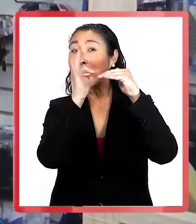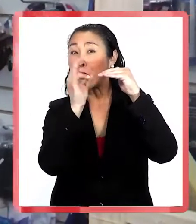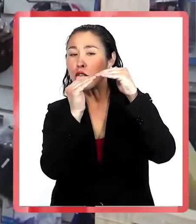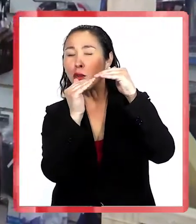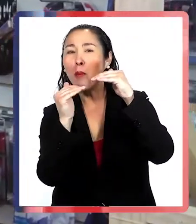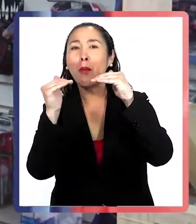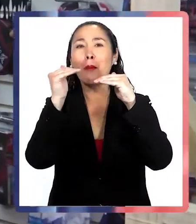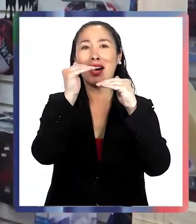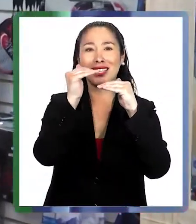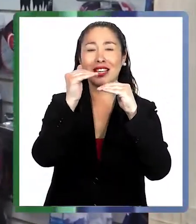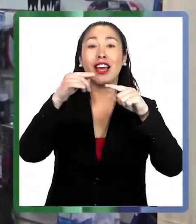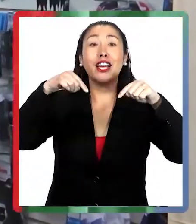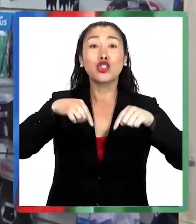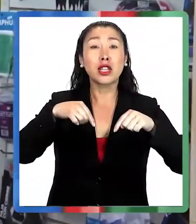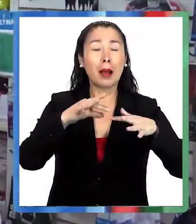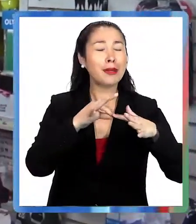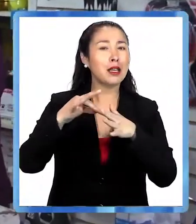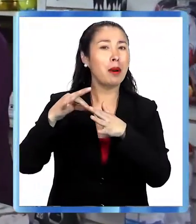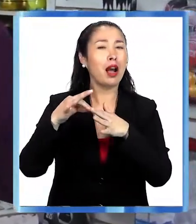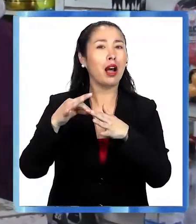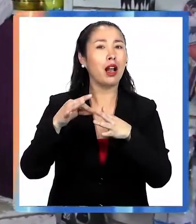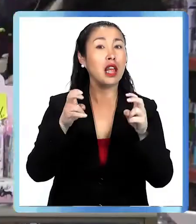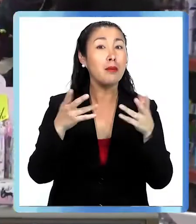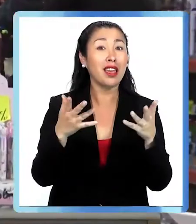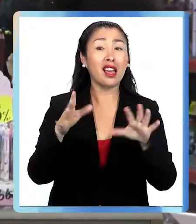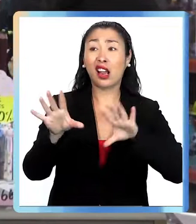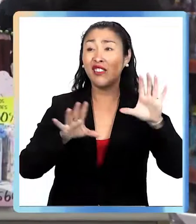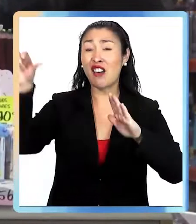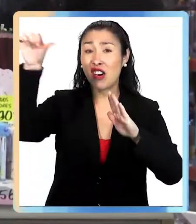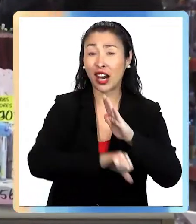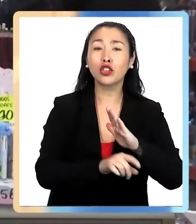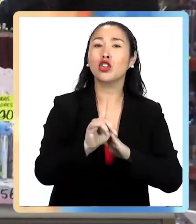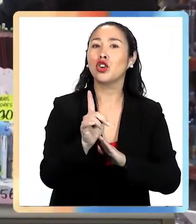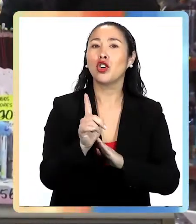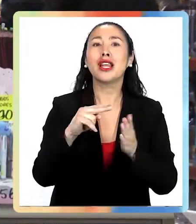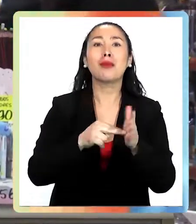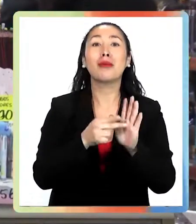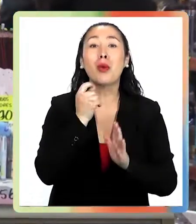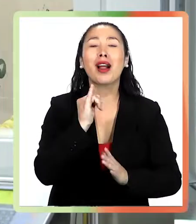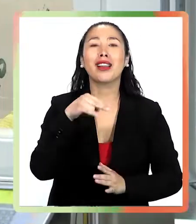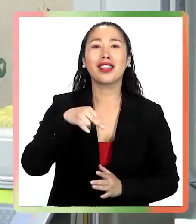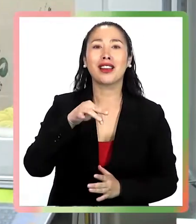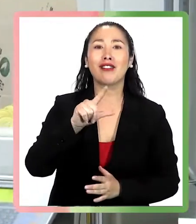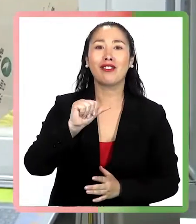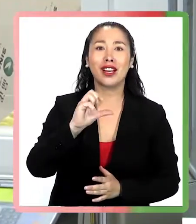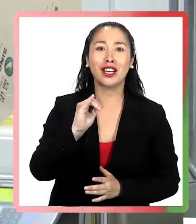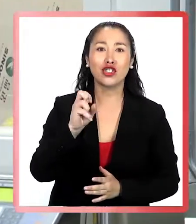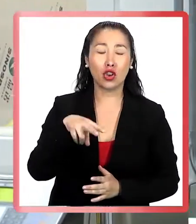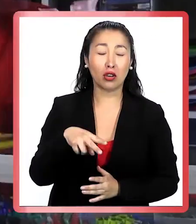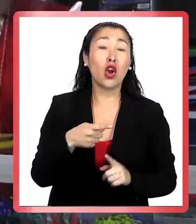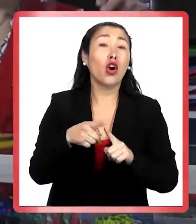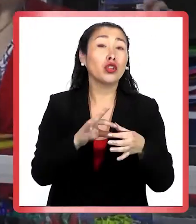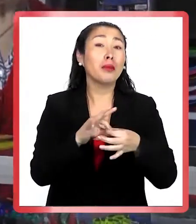por arriba. Y hoy día el principal problema no es la caída de la actividad. El principal problema es la inflación. Uh-huh. Una razón adicional,